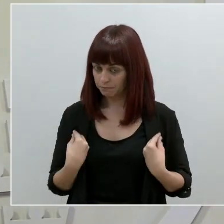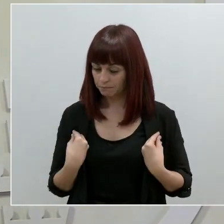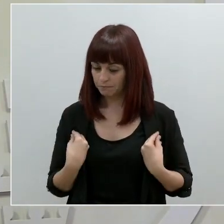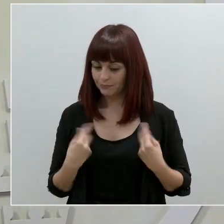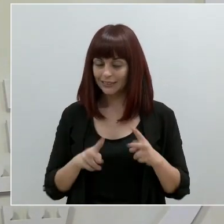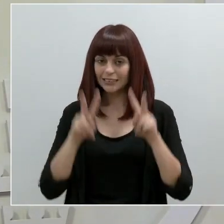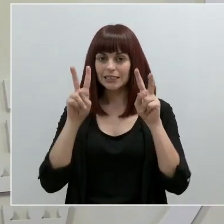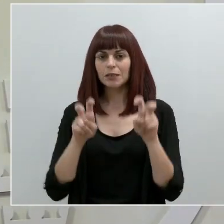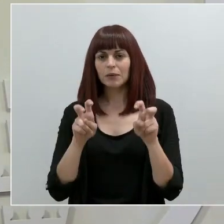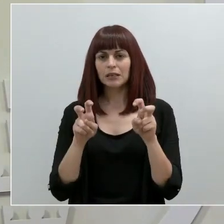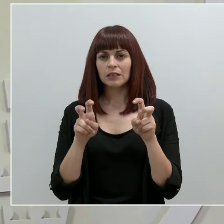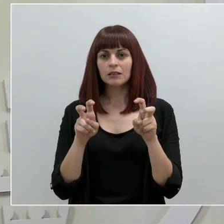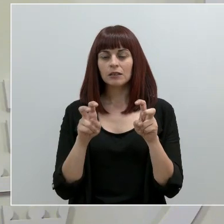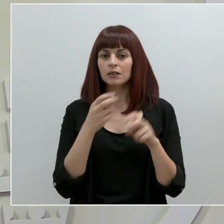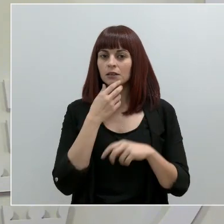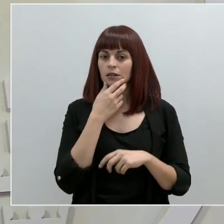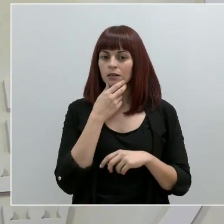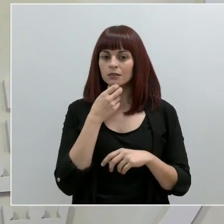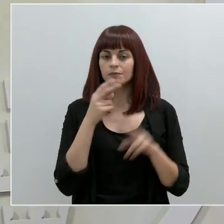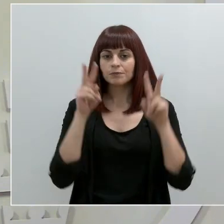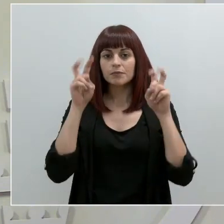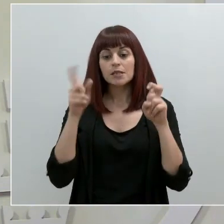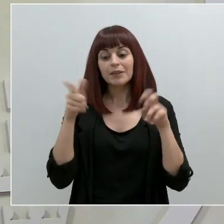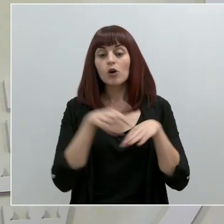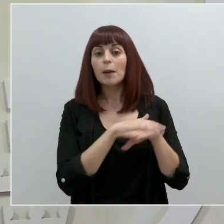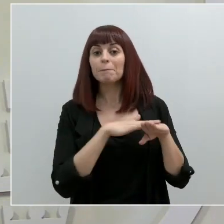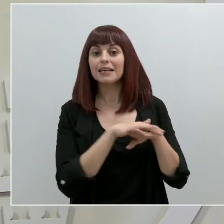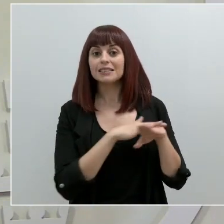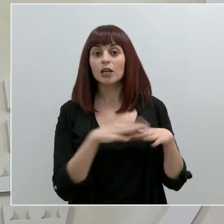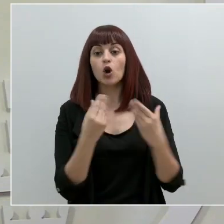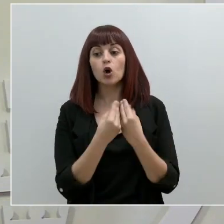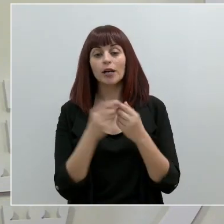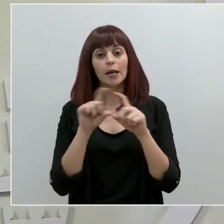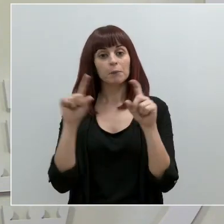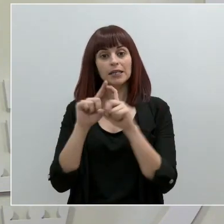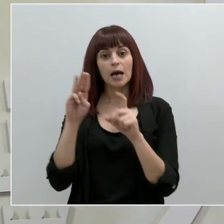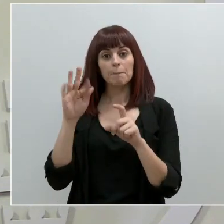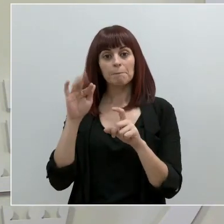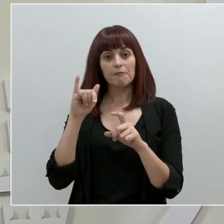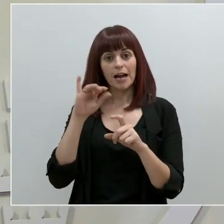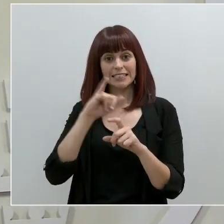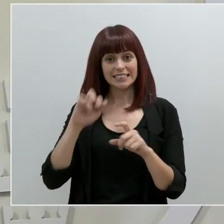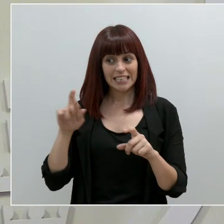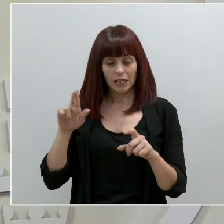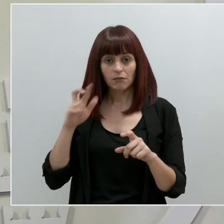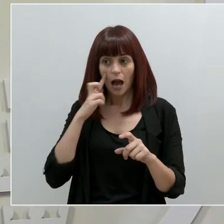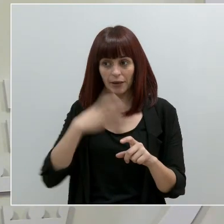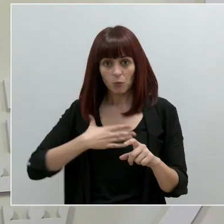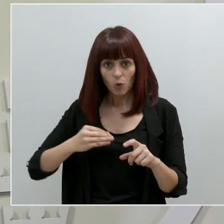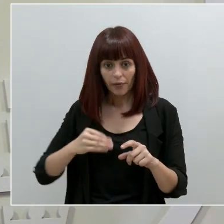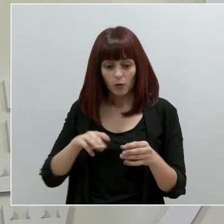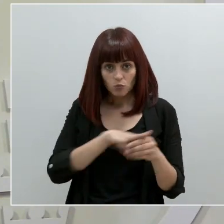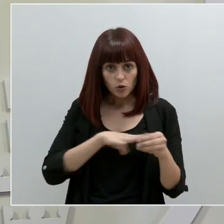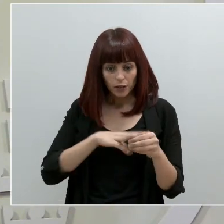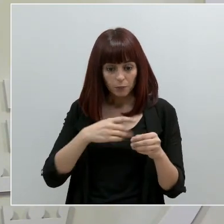ese tema está en el ala del Ministerio junto con Pfizer para ver si la propia vacuna de Pfizer se podría llevar a los